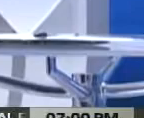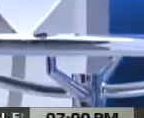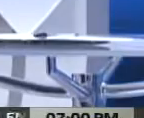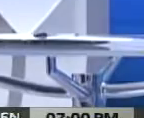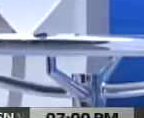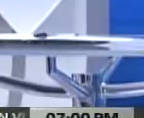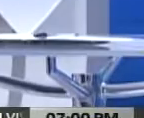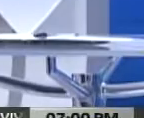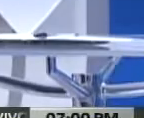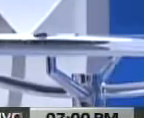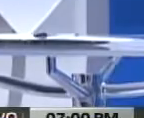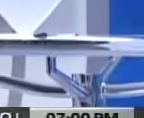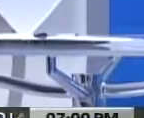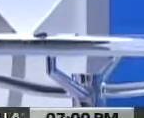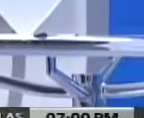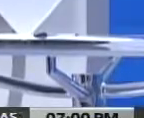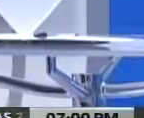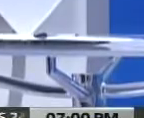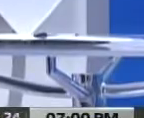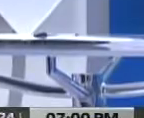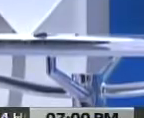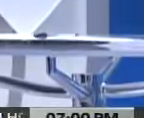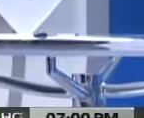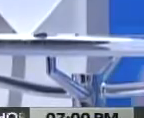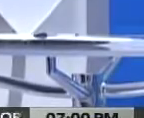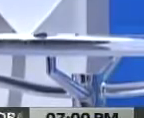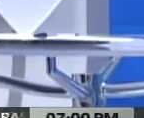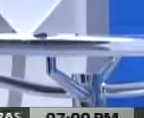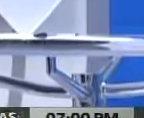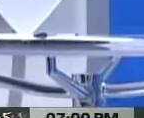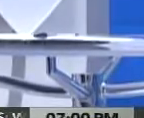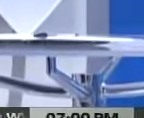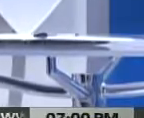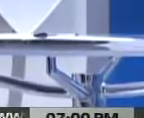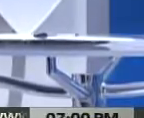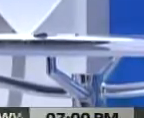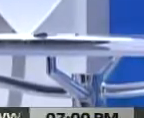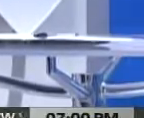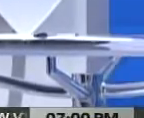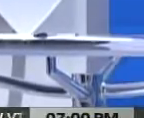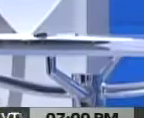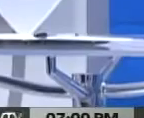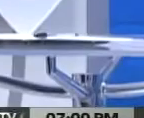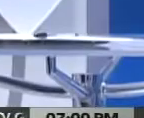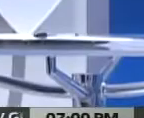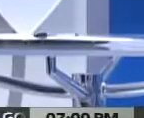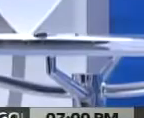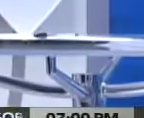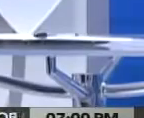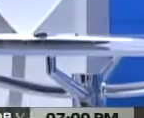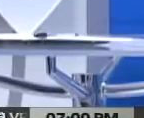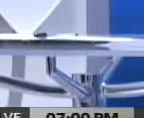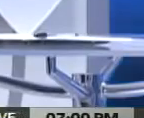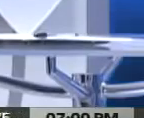Hoy se cumple como el día del intérprete de lengua de señas venezolana. Saludos a Vanessa, y a todo el equipo que trabaja en los